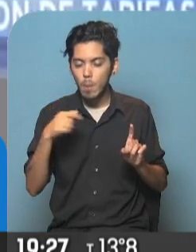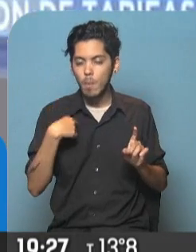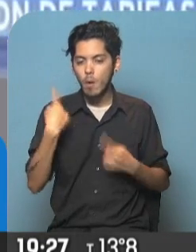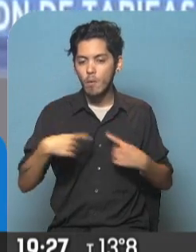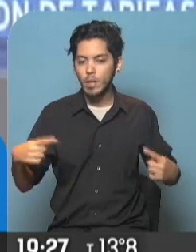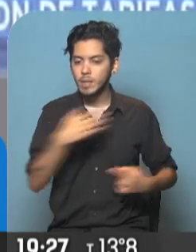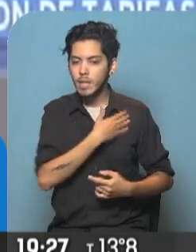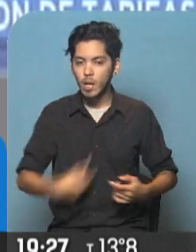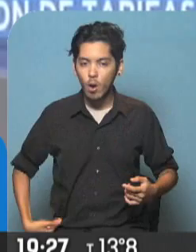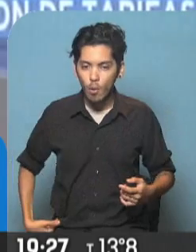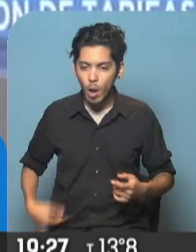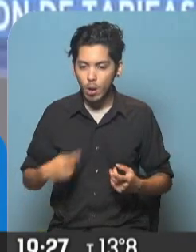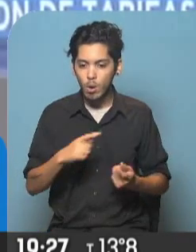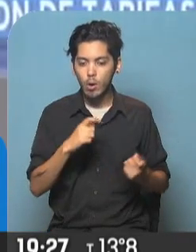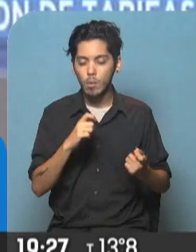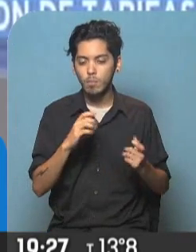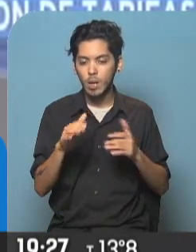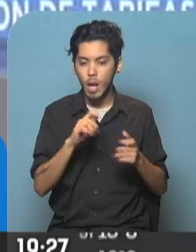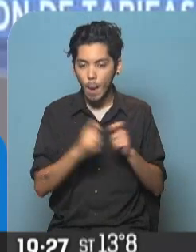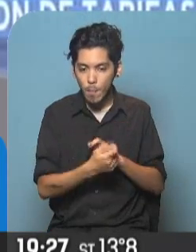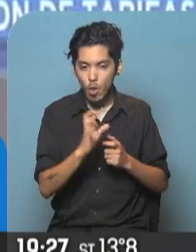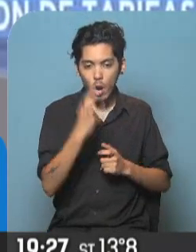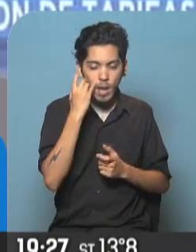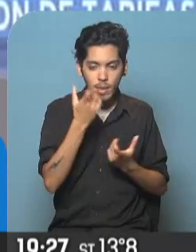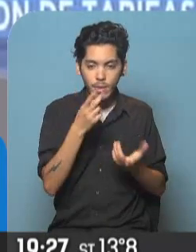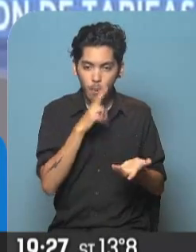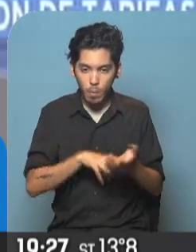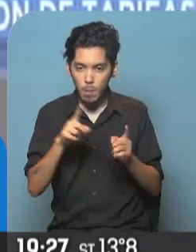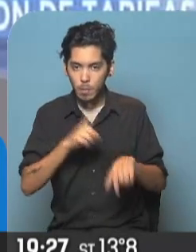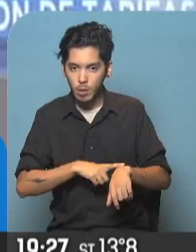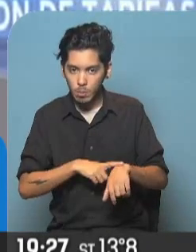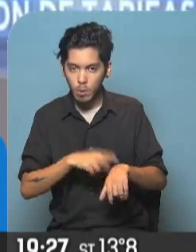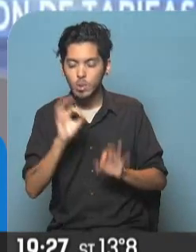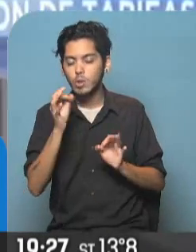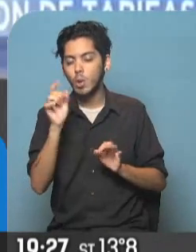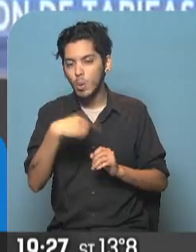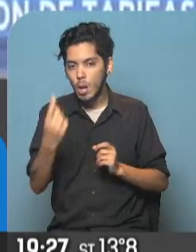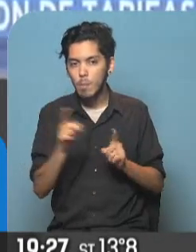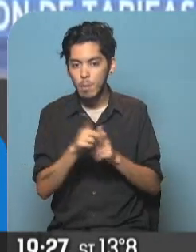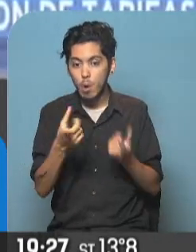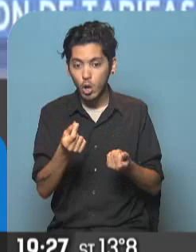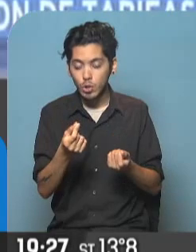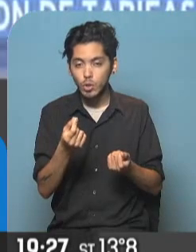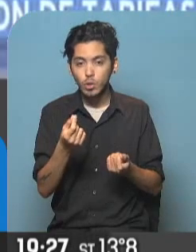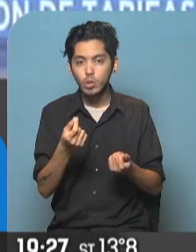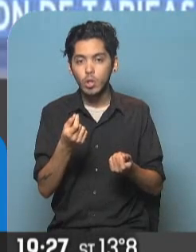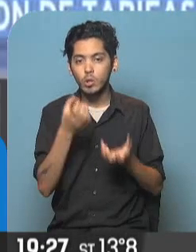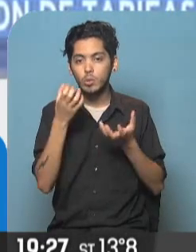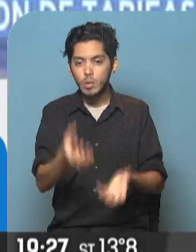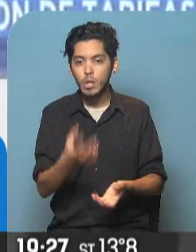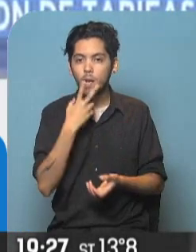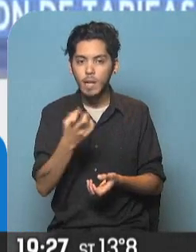dólar y tarifas al mismo tiempo cuando eso pasa hay que tener en cuenta que buena parte de el costo del subsidio energético y